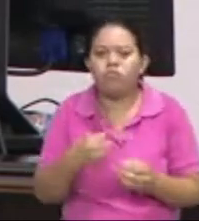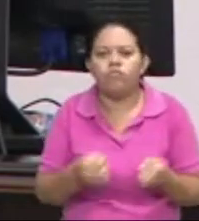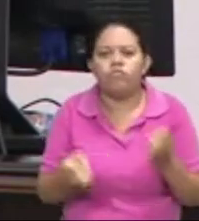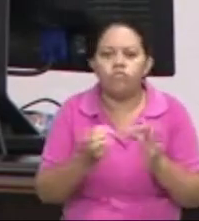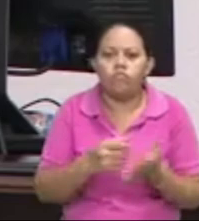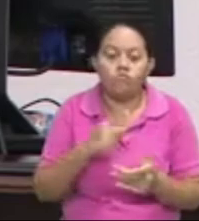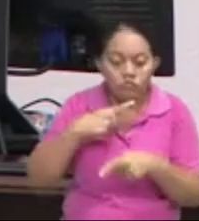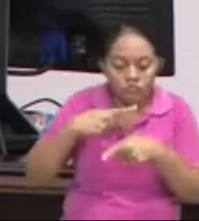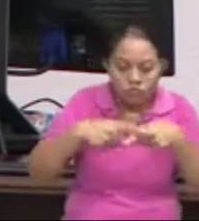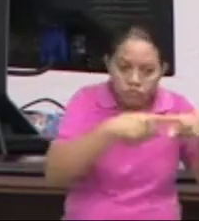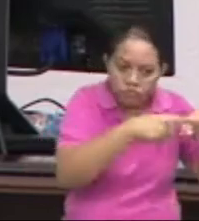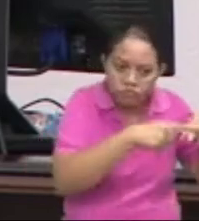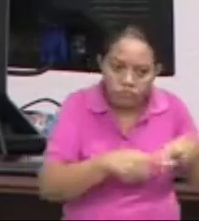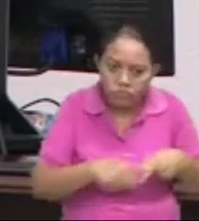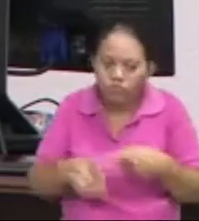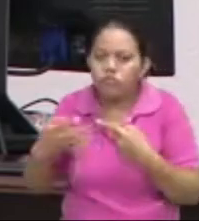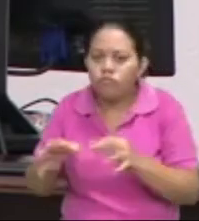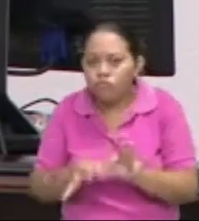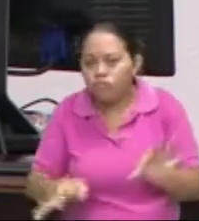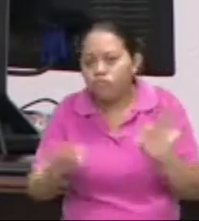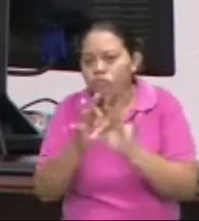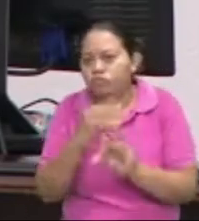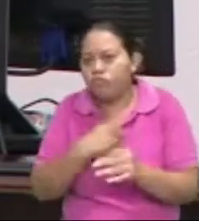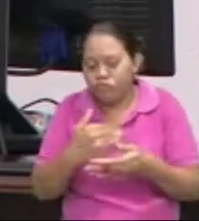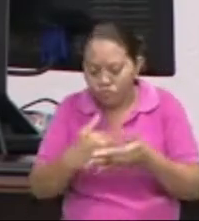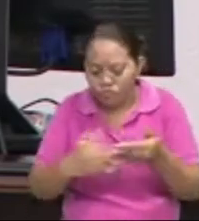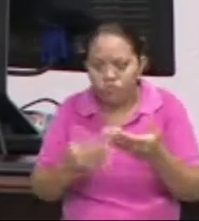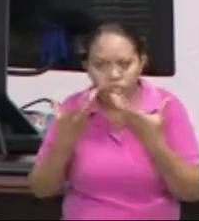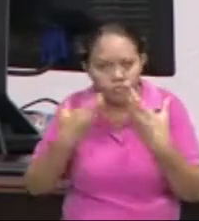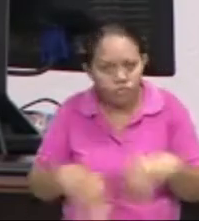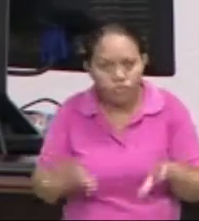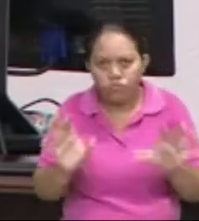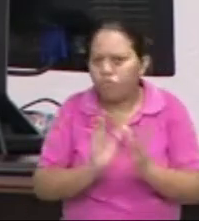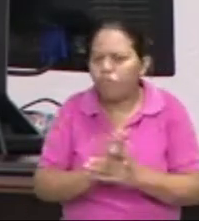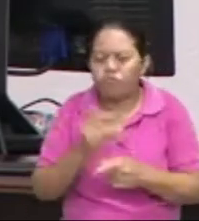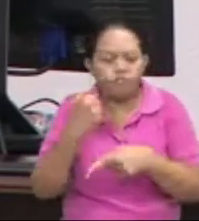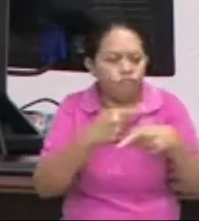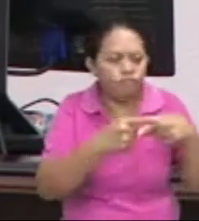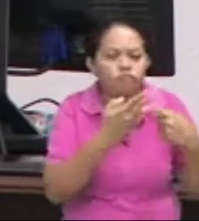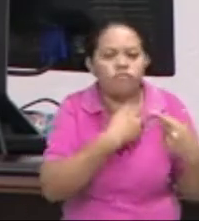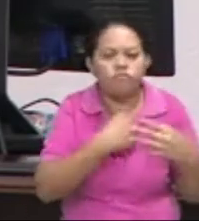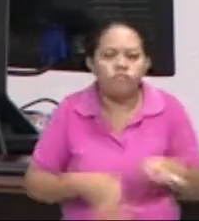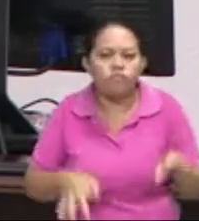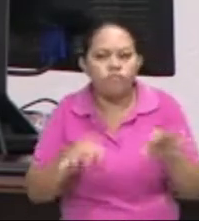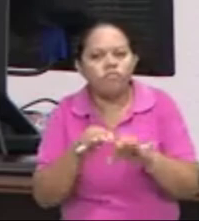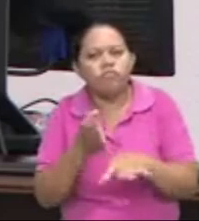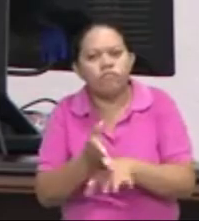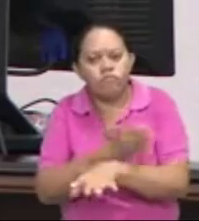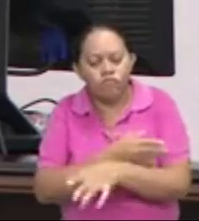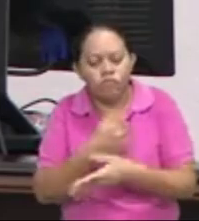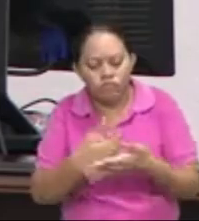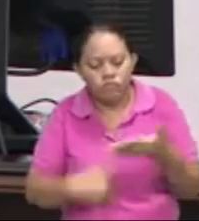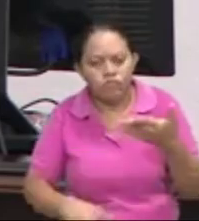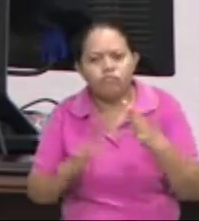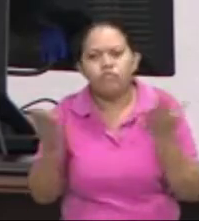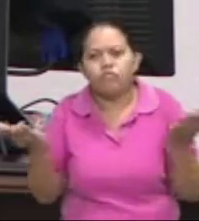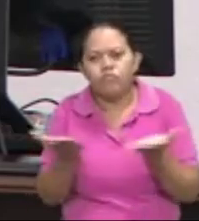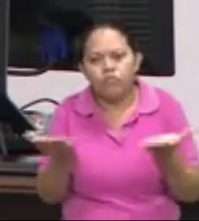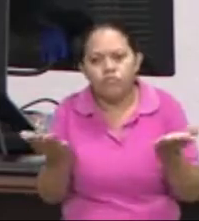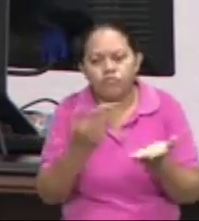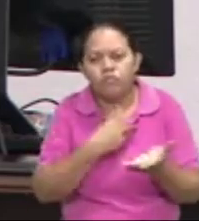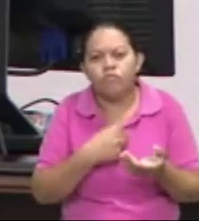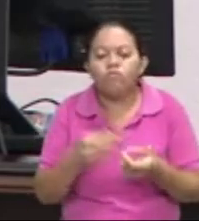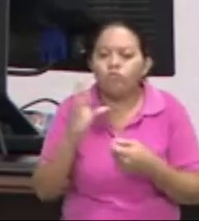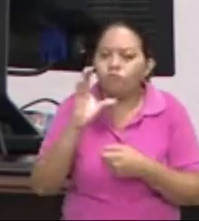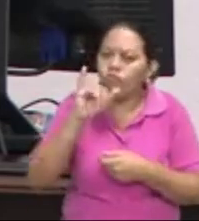el pago de todos los tributos, aranceles y tasas fiscales previamente establecidos, así como